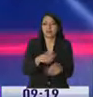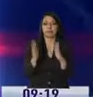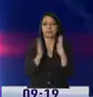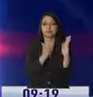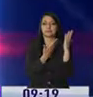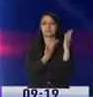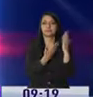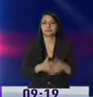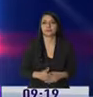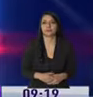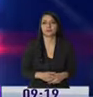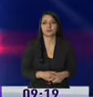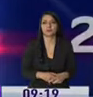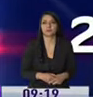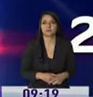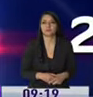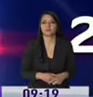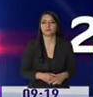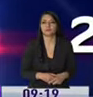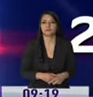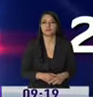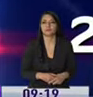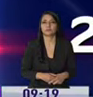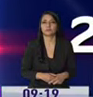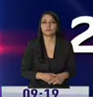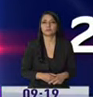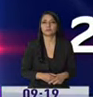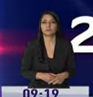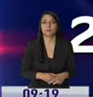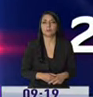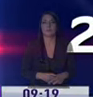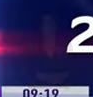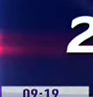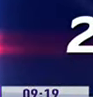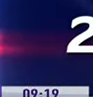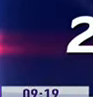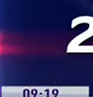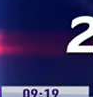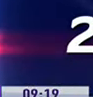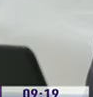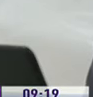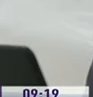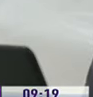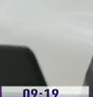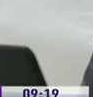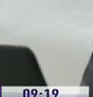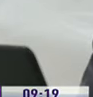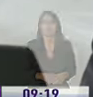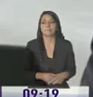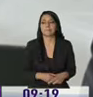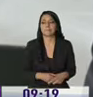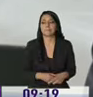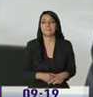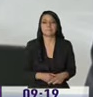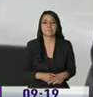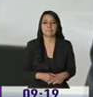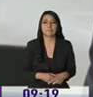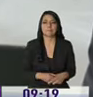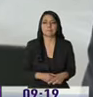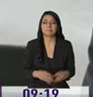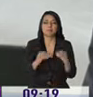medicamentos, etcétera, el primer lugar lo ocupa Colombia con 242 millones de dólares. Comienzan a aumentar las